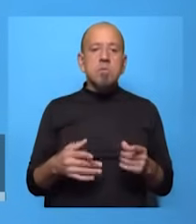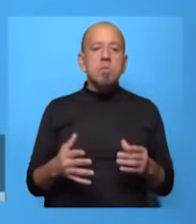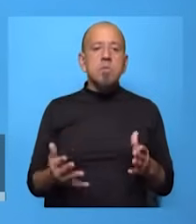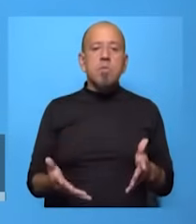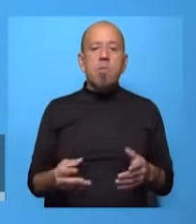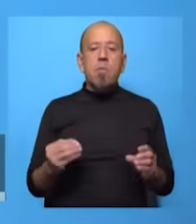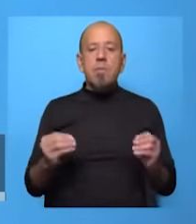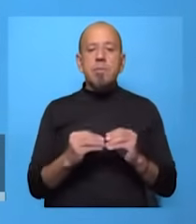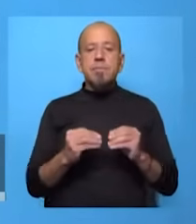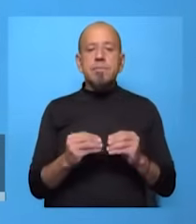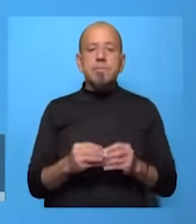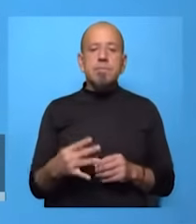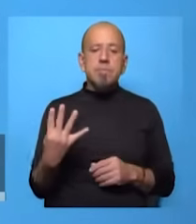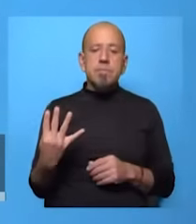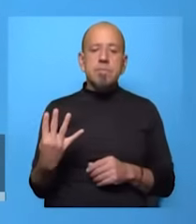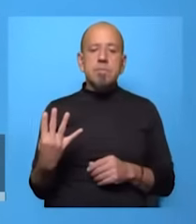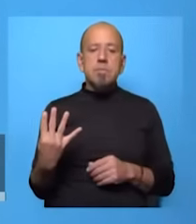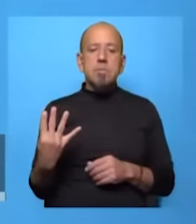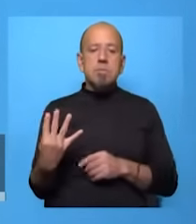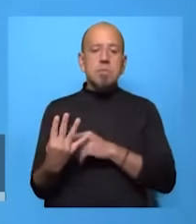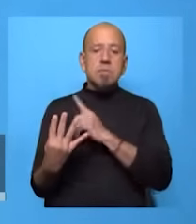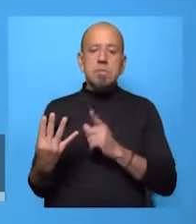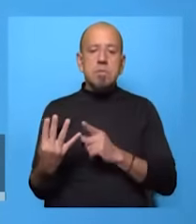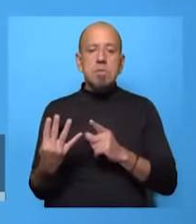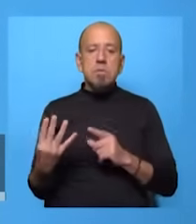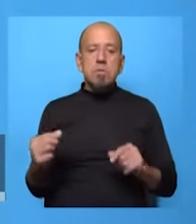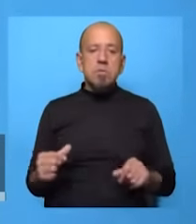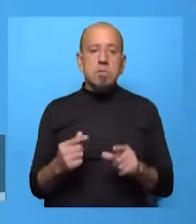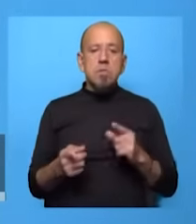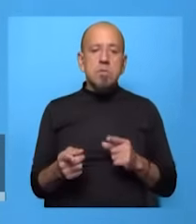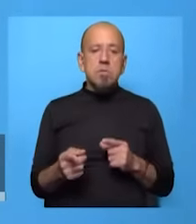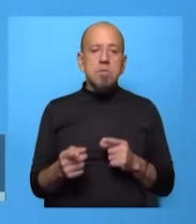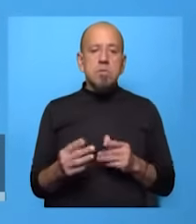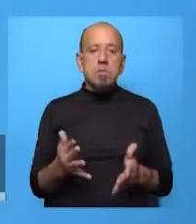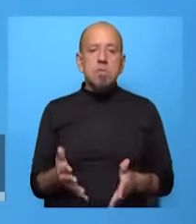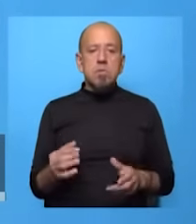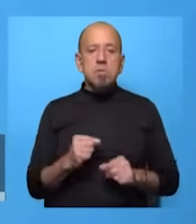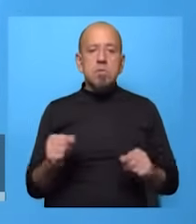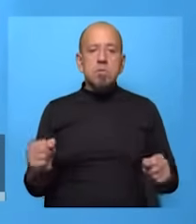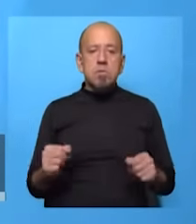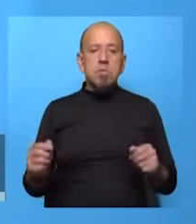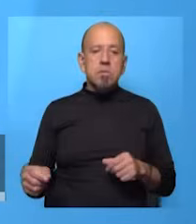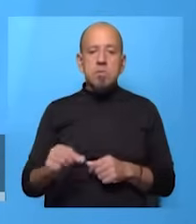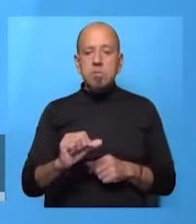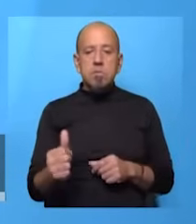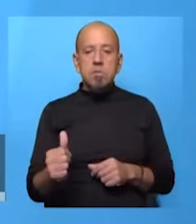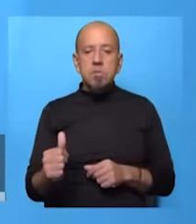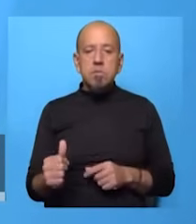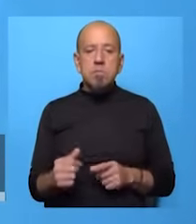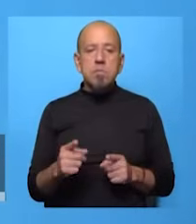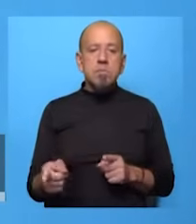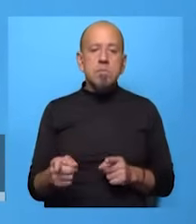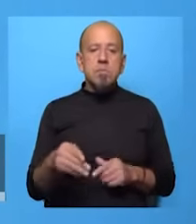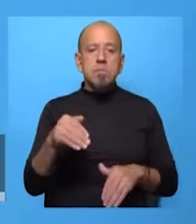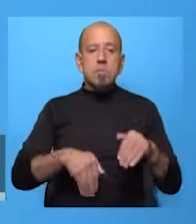compañero de los cuatro que tenemos que son buenos lo hace mejor y es el que puede liderar la victoria la victoria para ganar